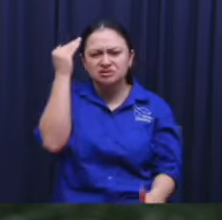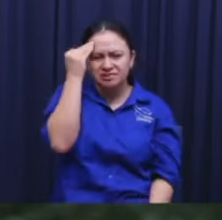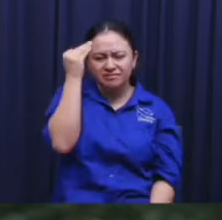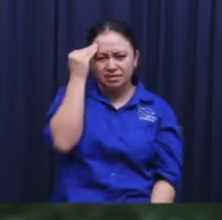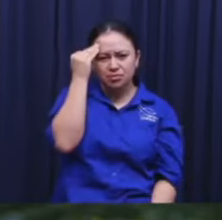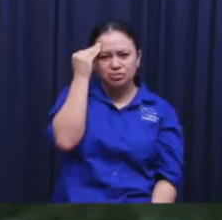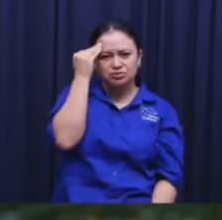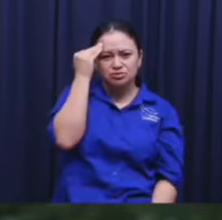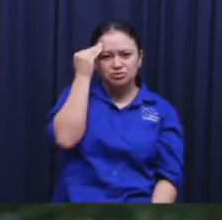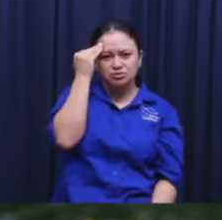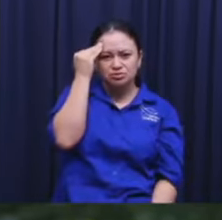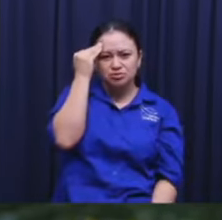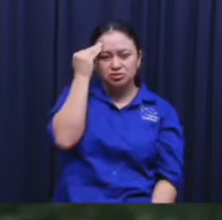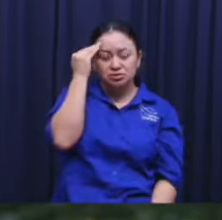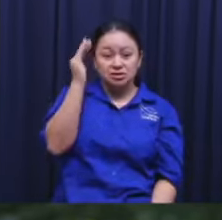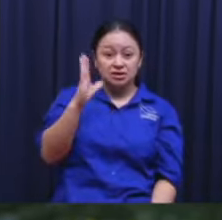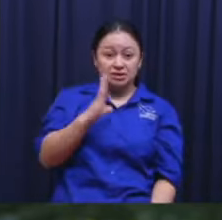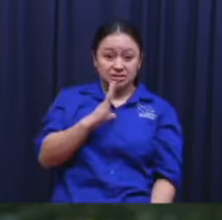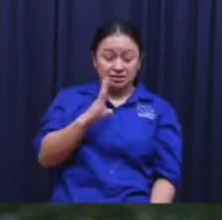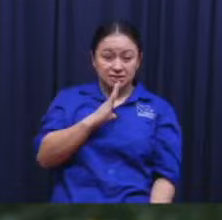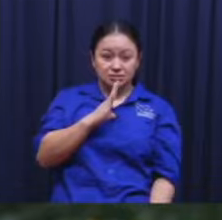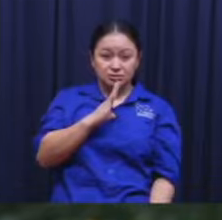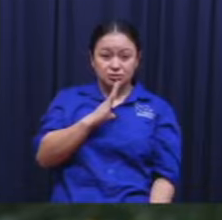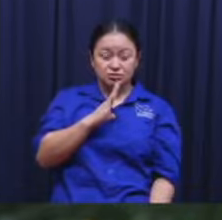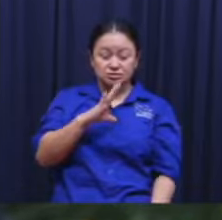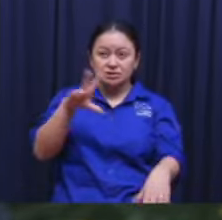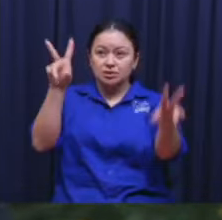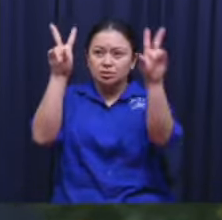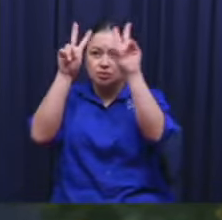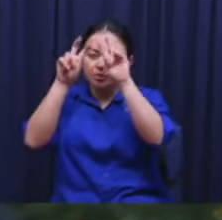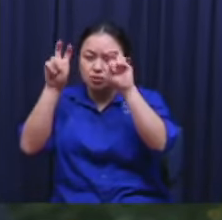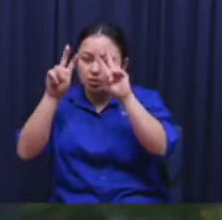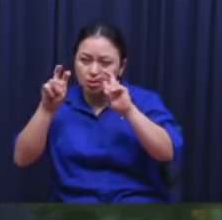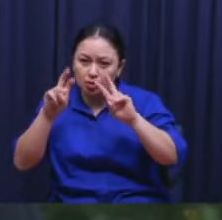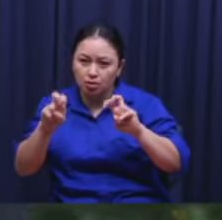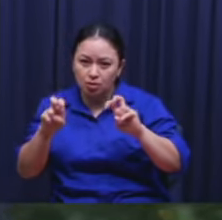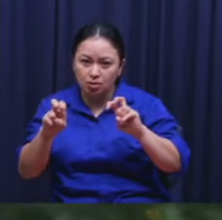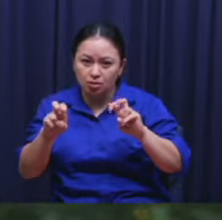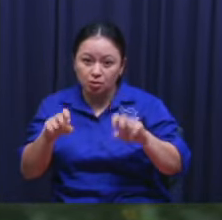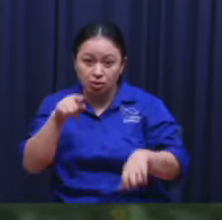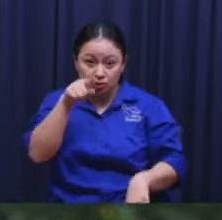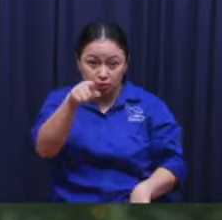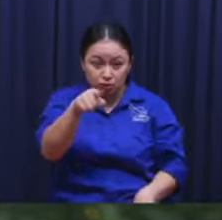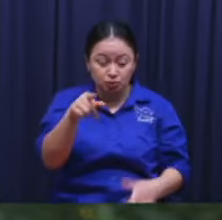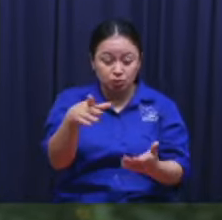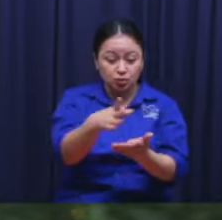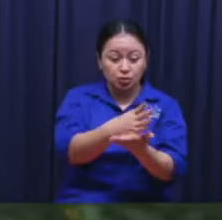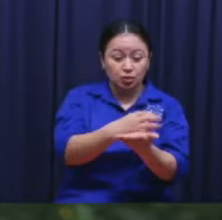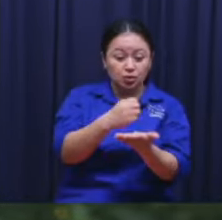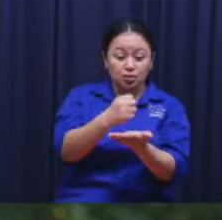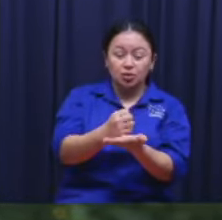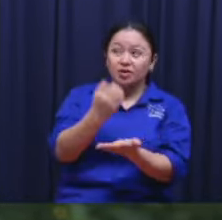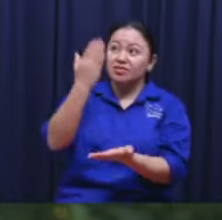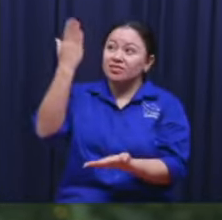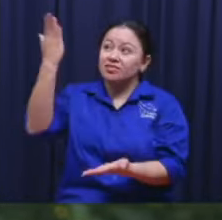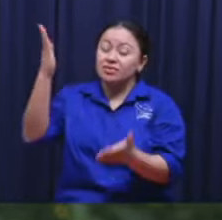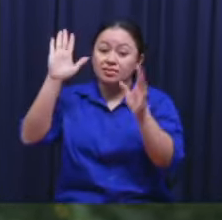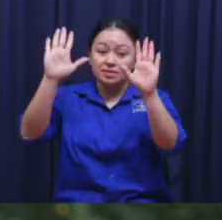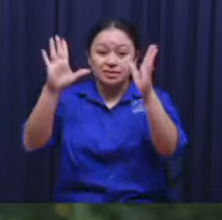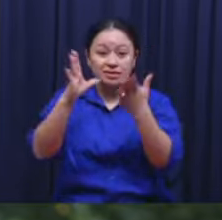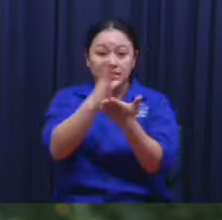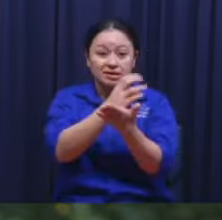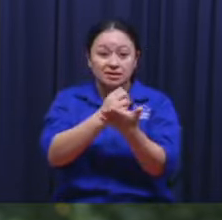Tiene que haber un discernimiento, pero cuando tú diezmas, una de las consecuencias es que se te abren los ojos.